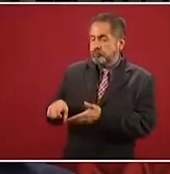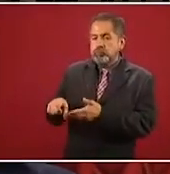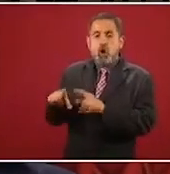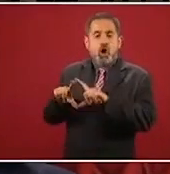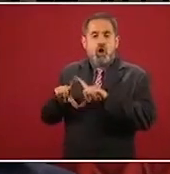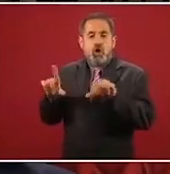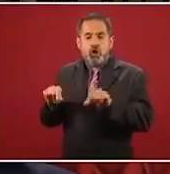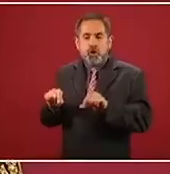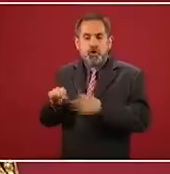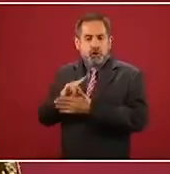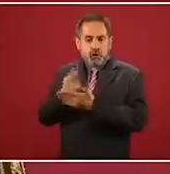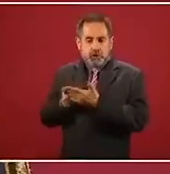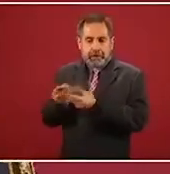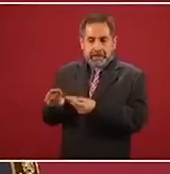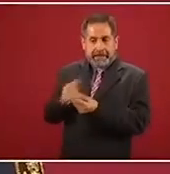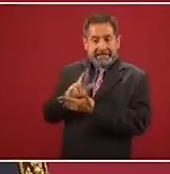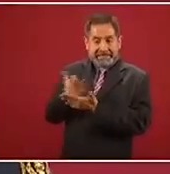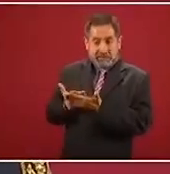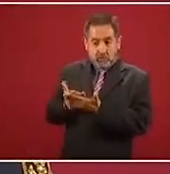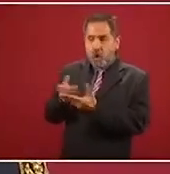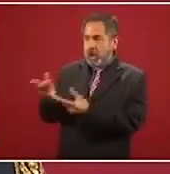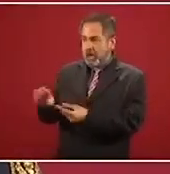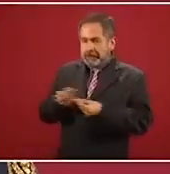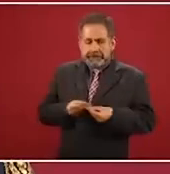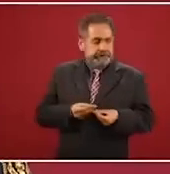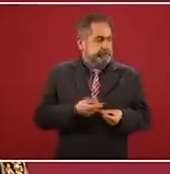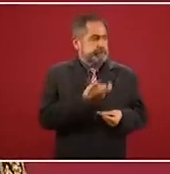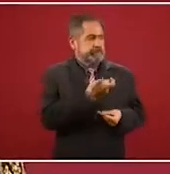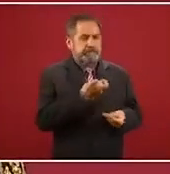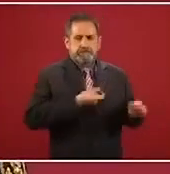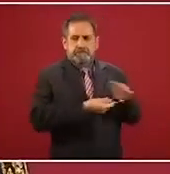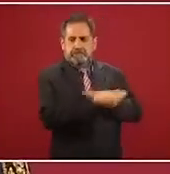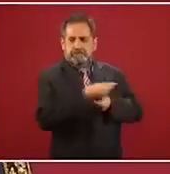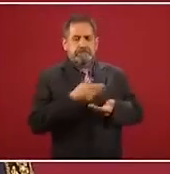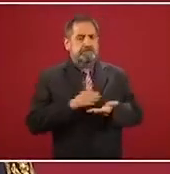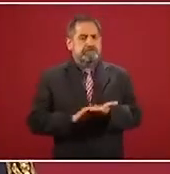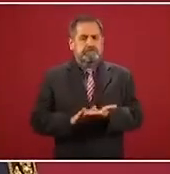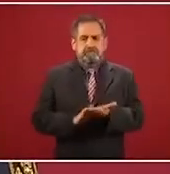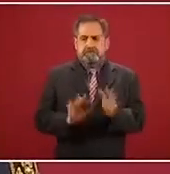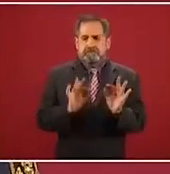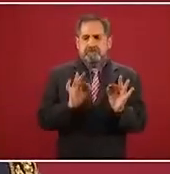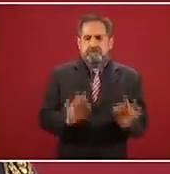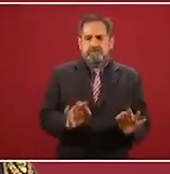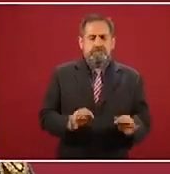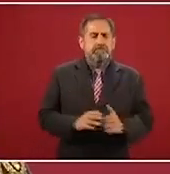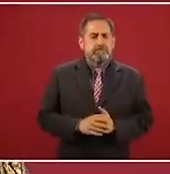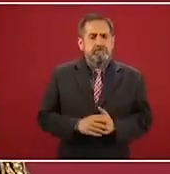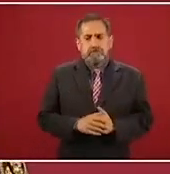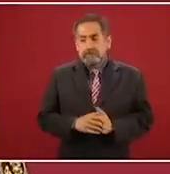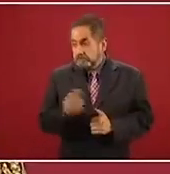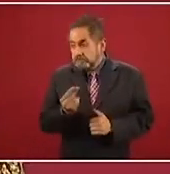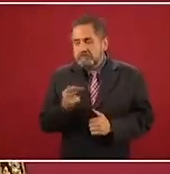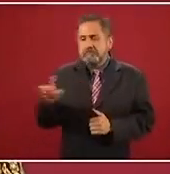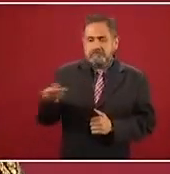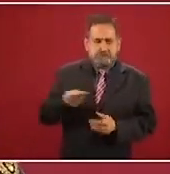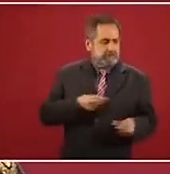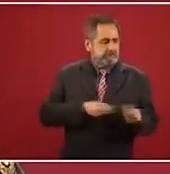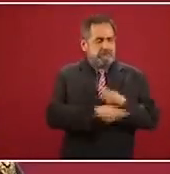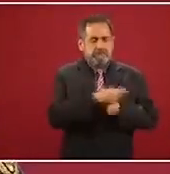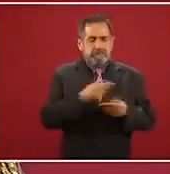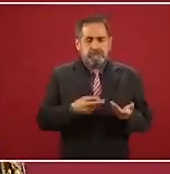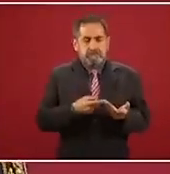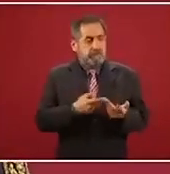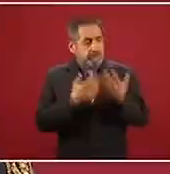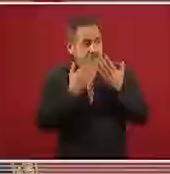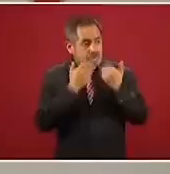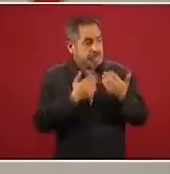donde ellos piden el reembolso de ese medicamento que lo necesitan, que no lo